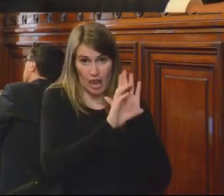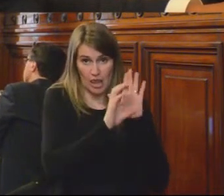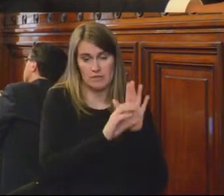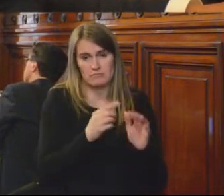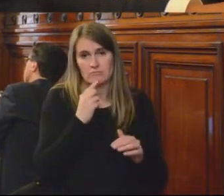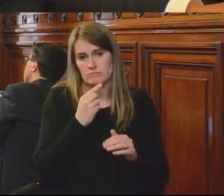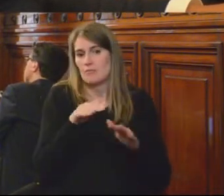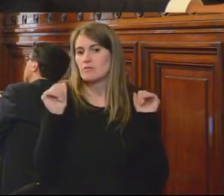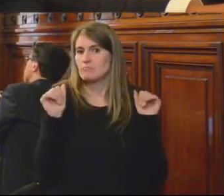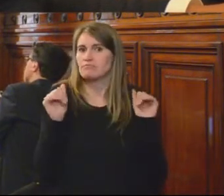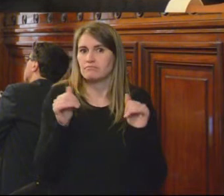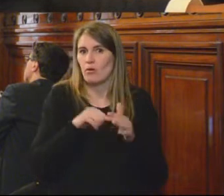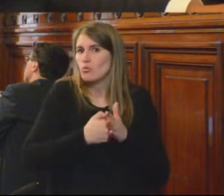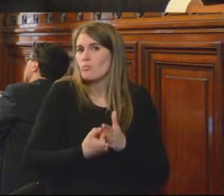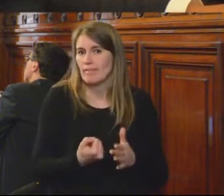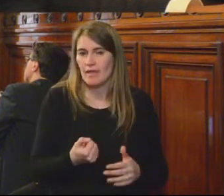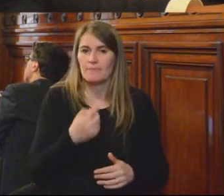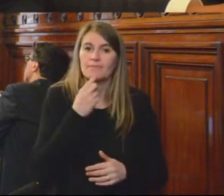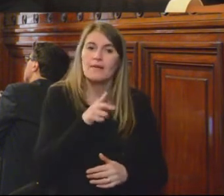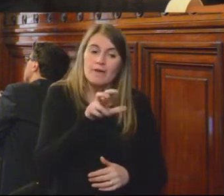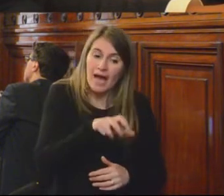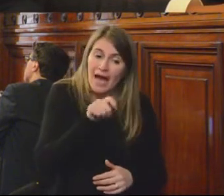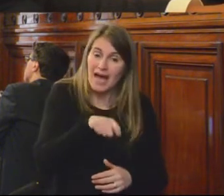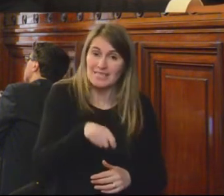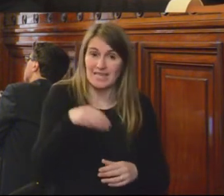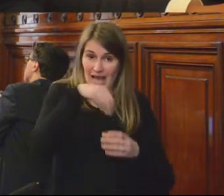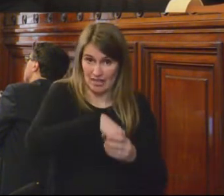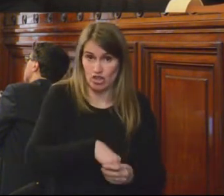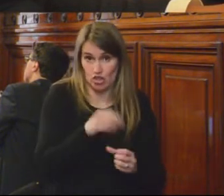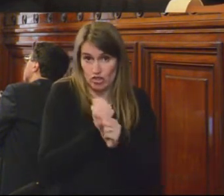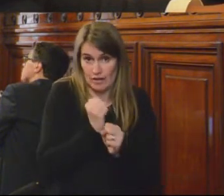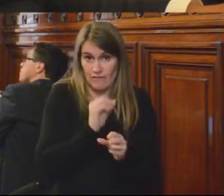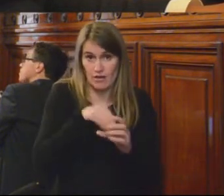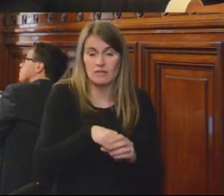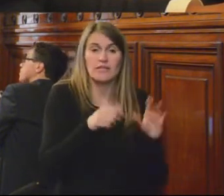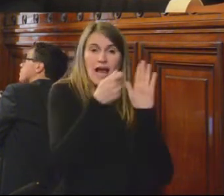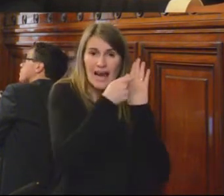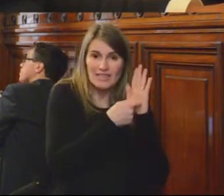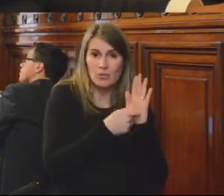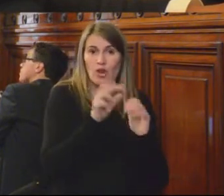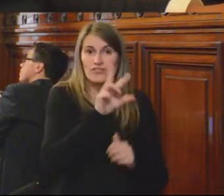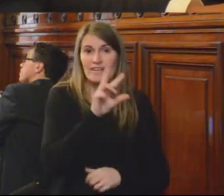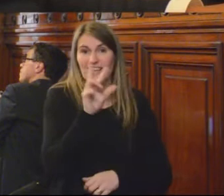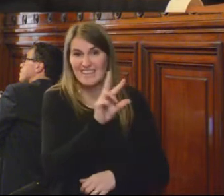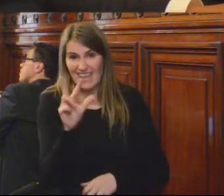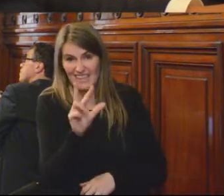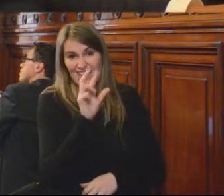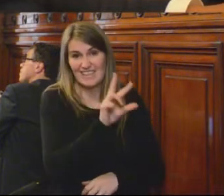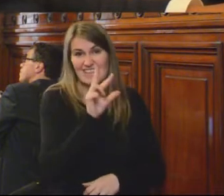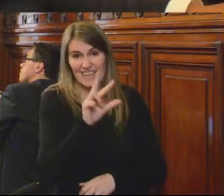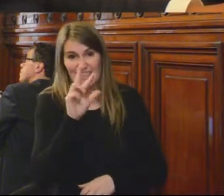Sala Constitucional del Tribunal Supremo de Justicia, en uso de sus facultades que le confieren los artículos 333, 334 y